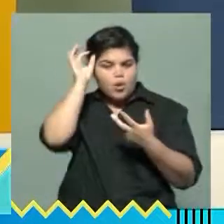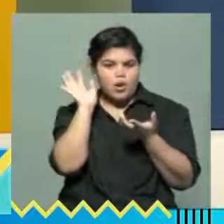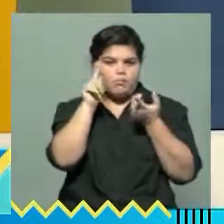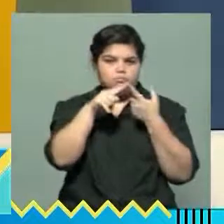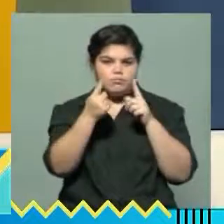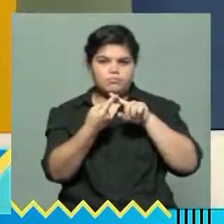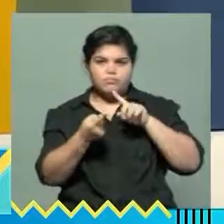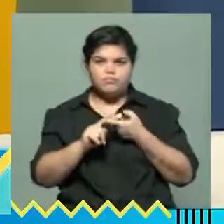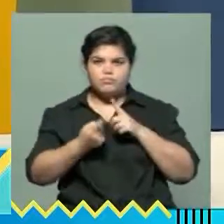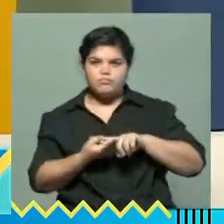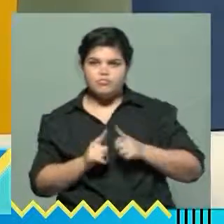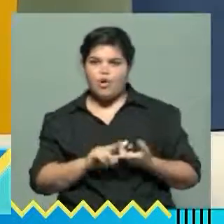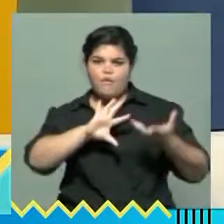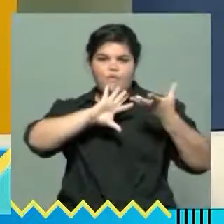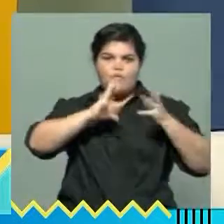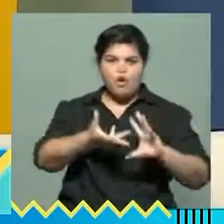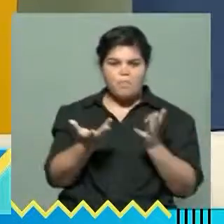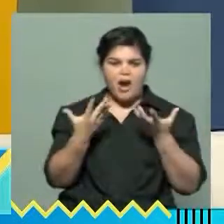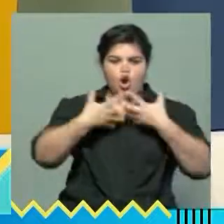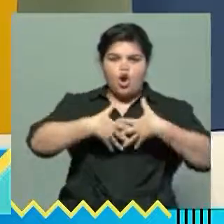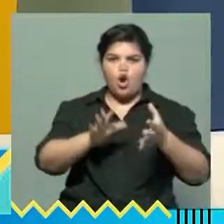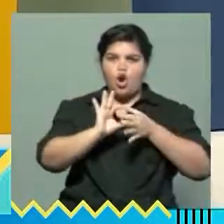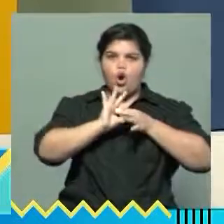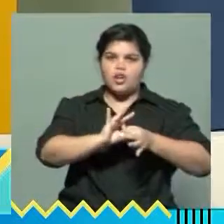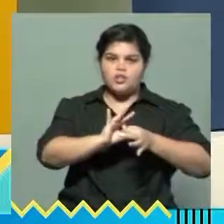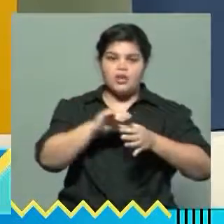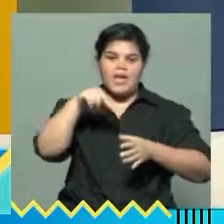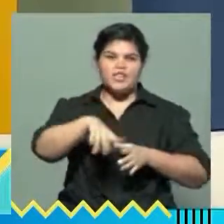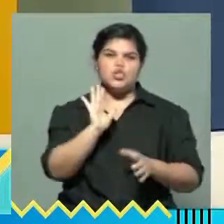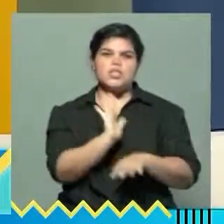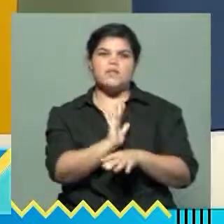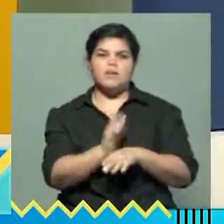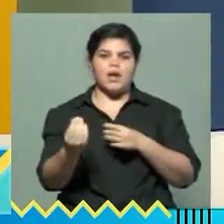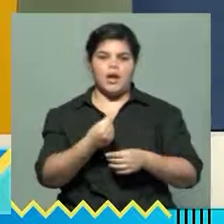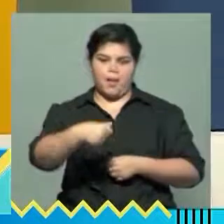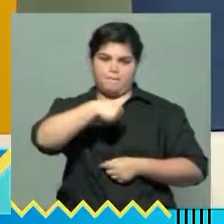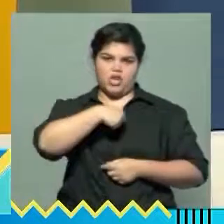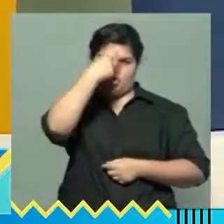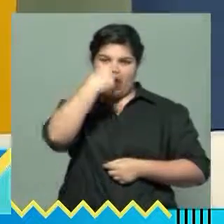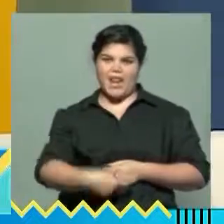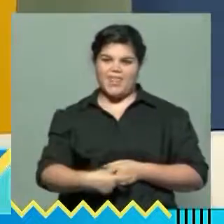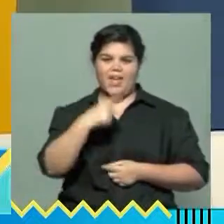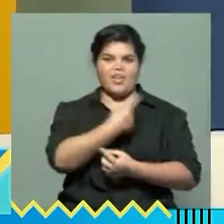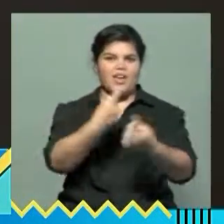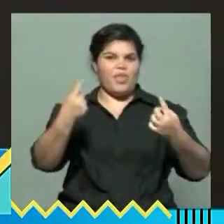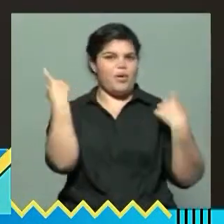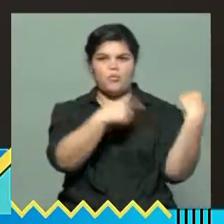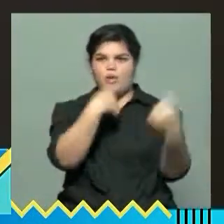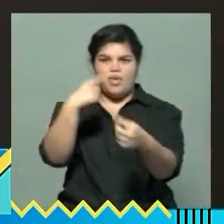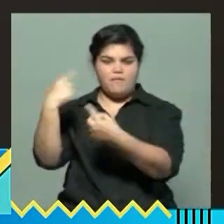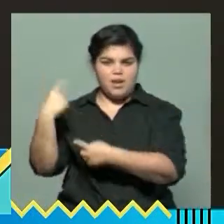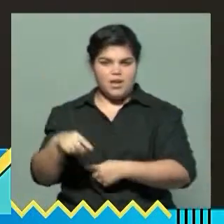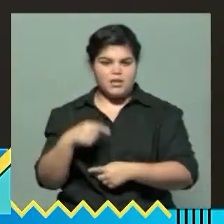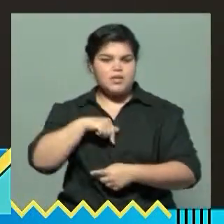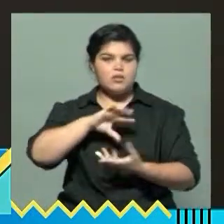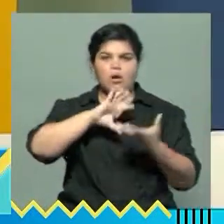de determinada manera, y eso hace a la personalidad única, ¿verdad? Entonces, ese juego constante que a lo largo de la vida